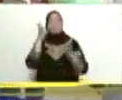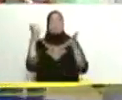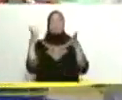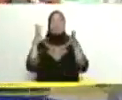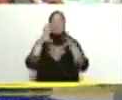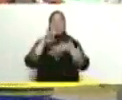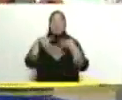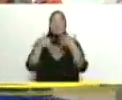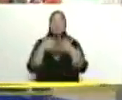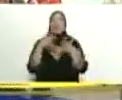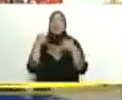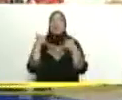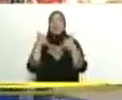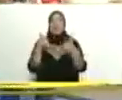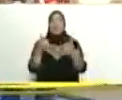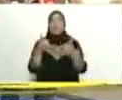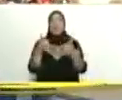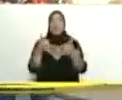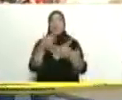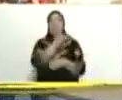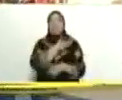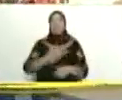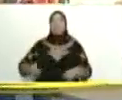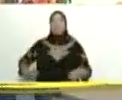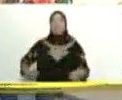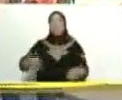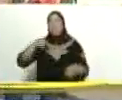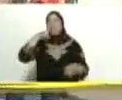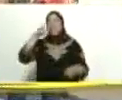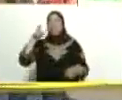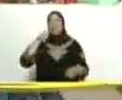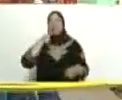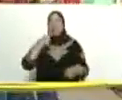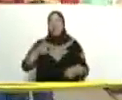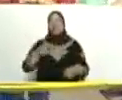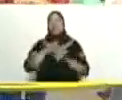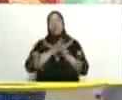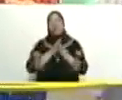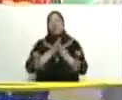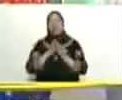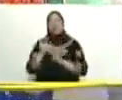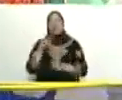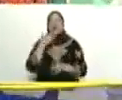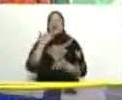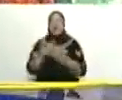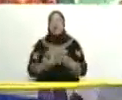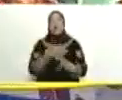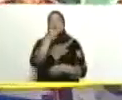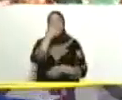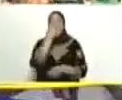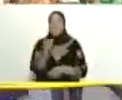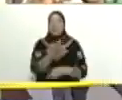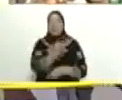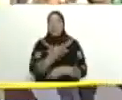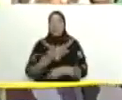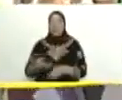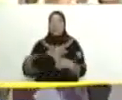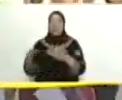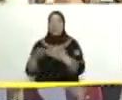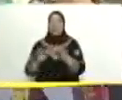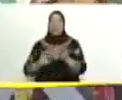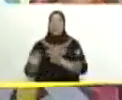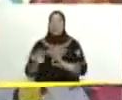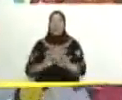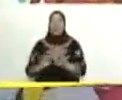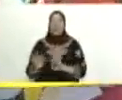por el bien! ¡Presidente! Tenemos que decirles algo. Primero que todo, gracias por invitarnos a esta reunión. Nosotros somos